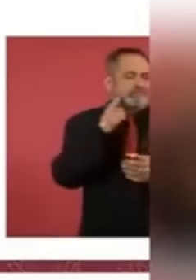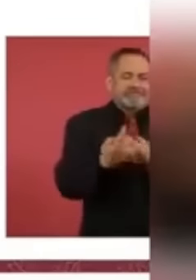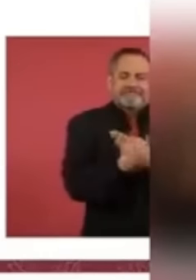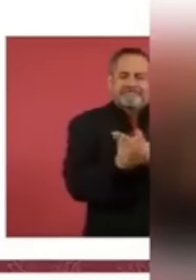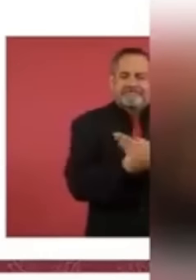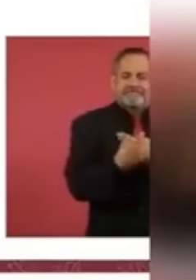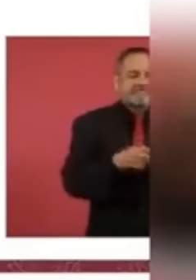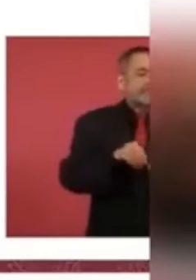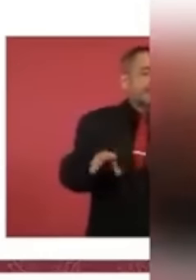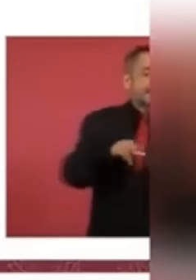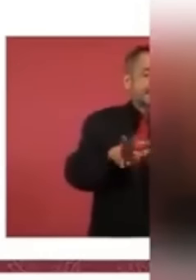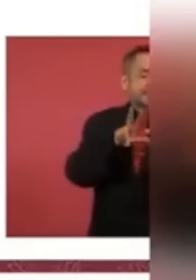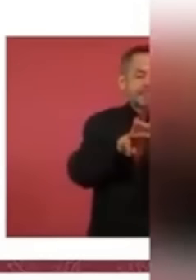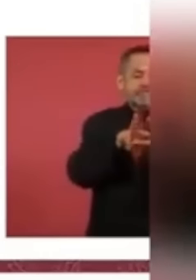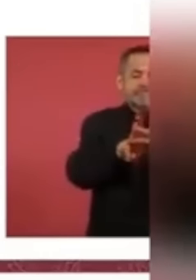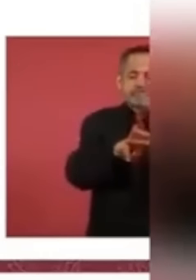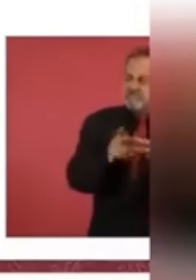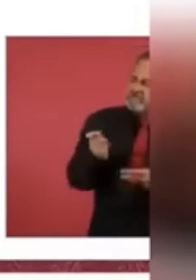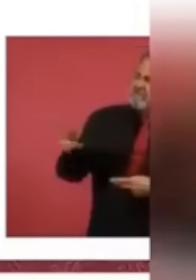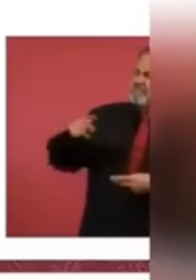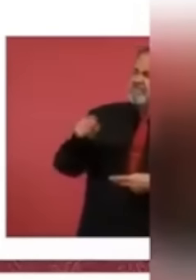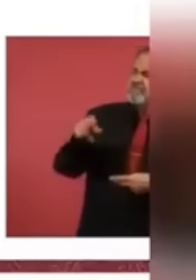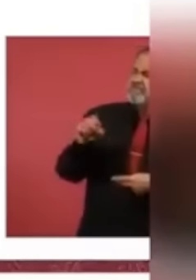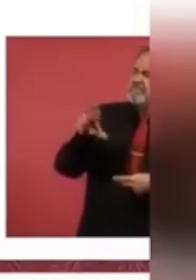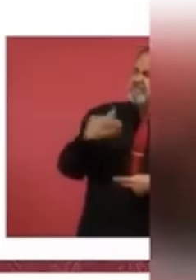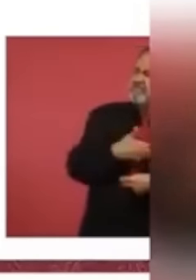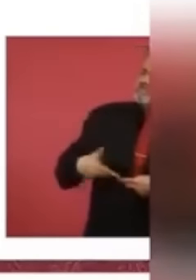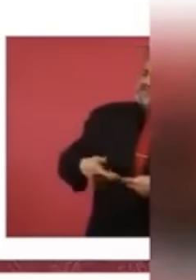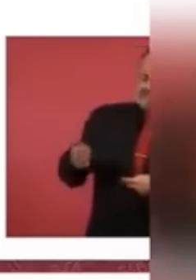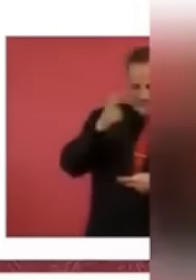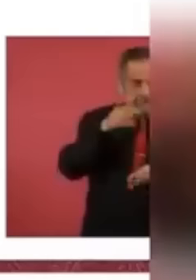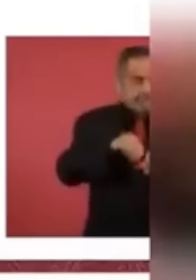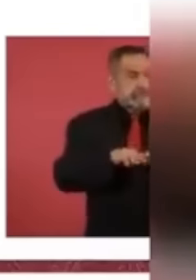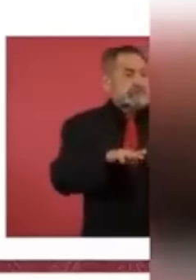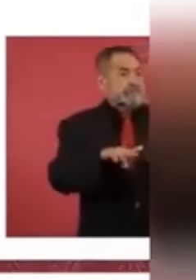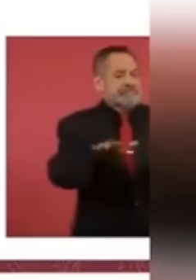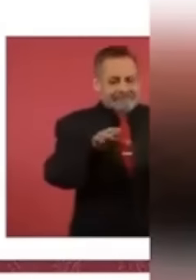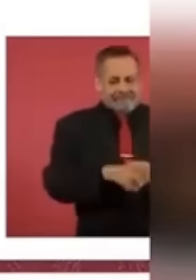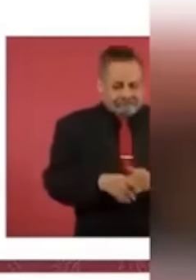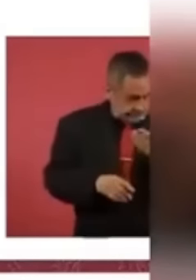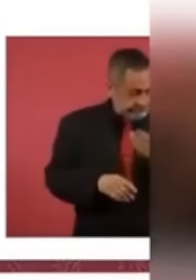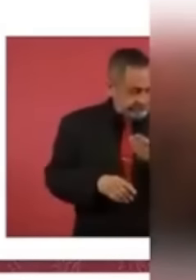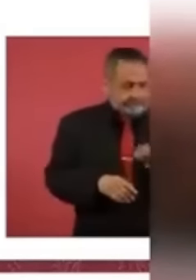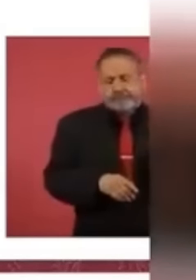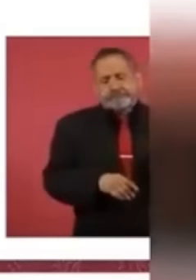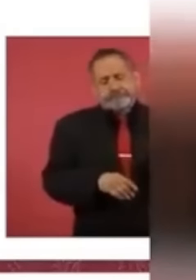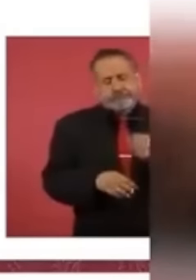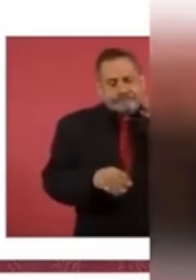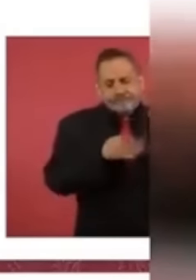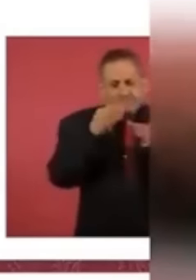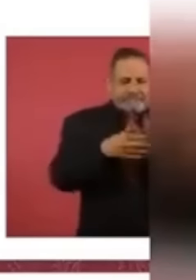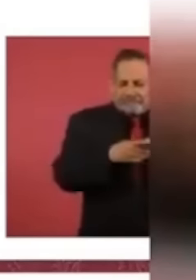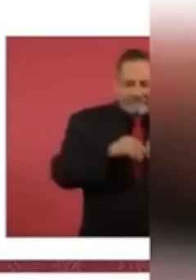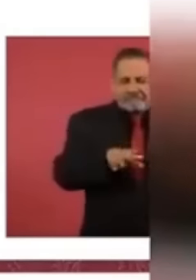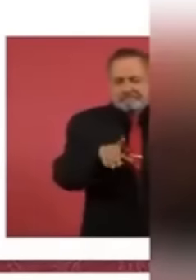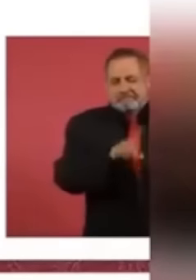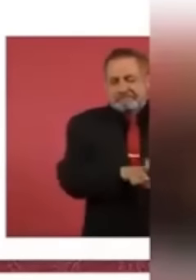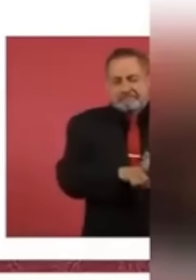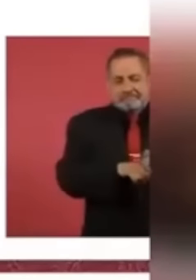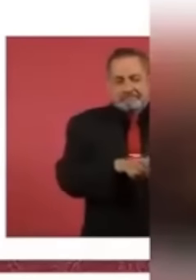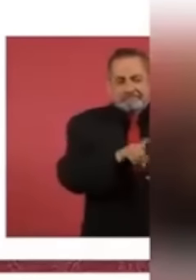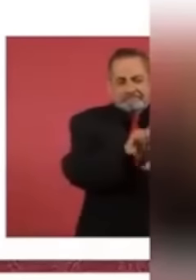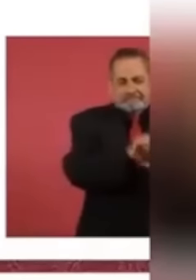tendencia hh narcopresidente vimos que más de la mitad de las cuentas que impulsaron esta tendencia a través de la cuenta de la red